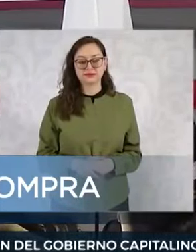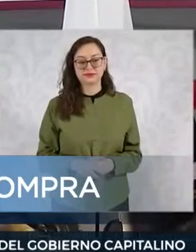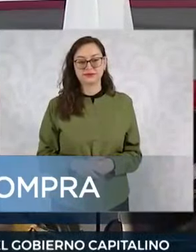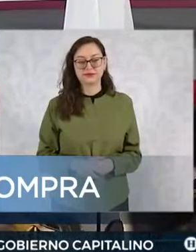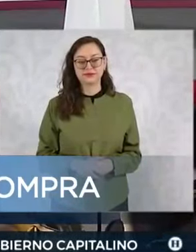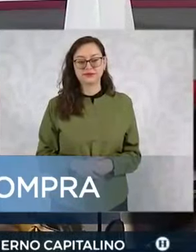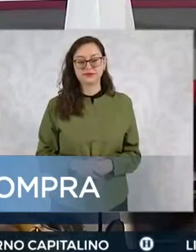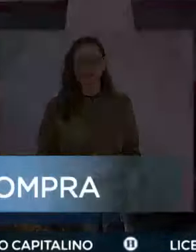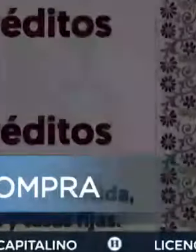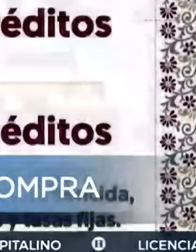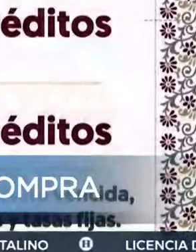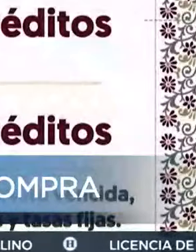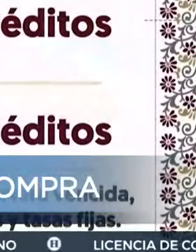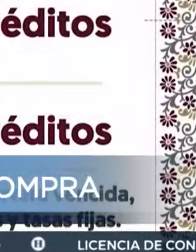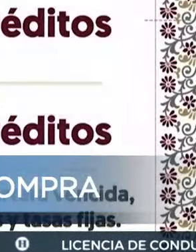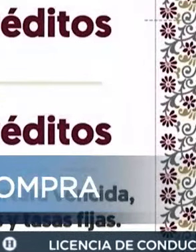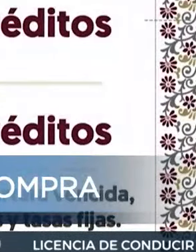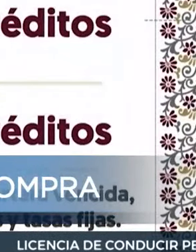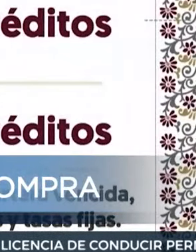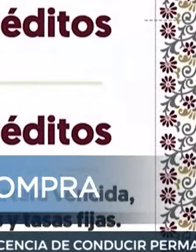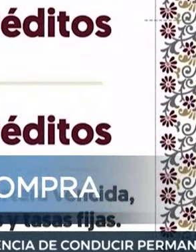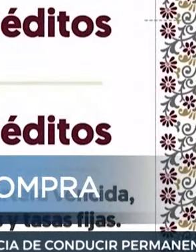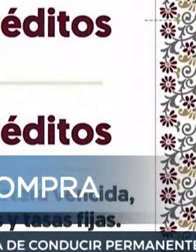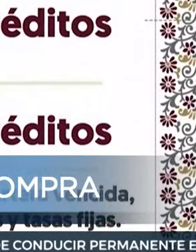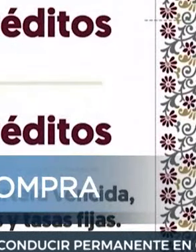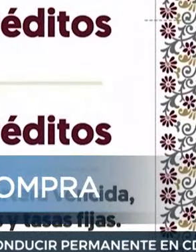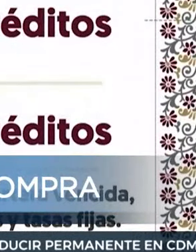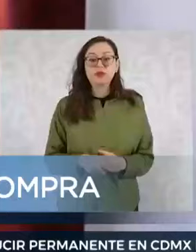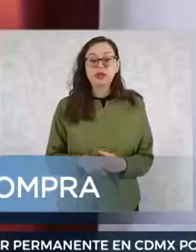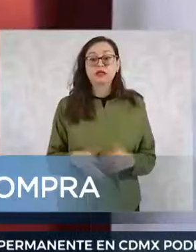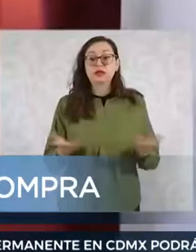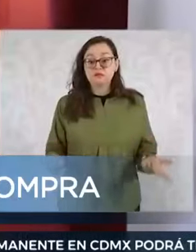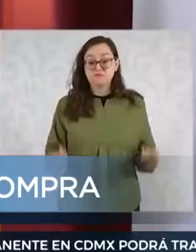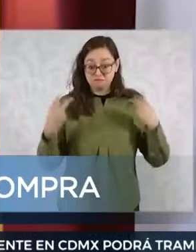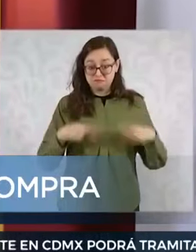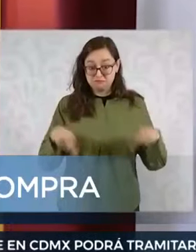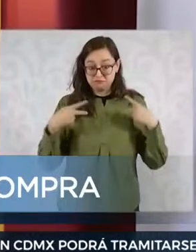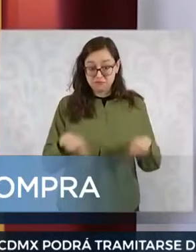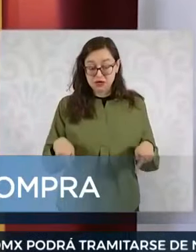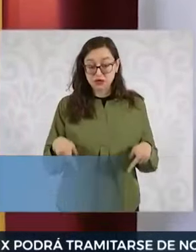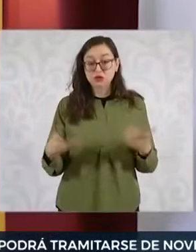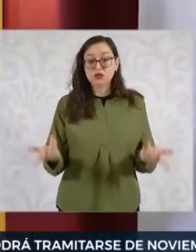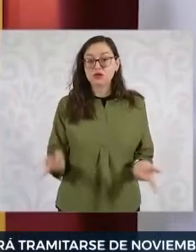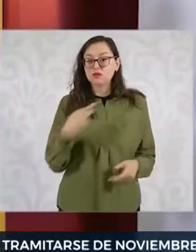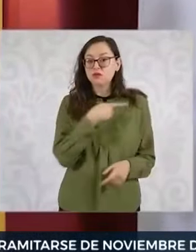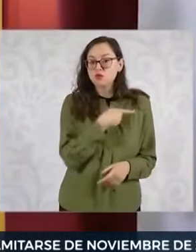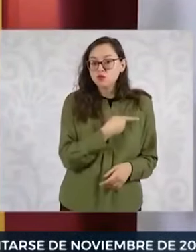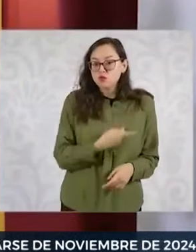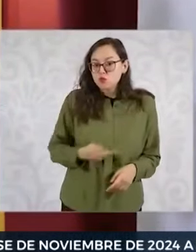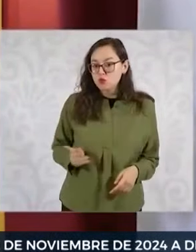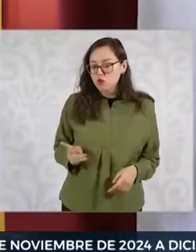le hará a cada aspirante. Las viviendas que ofrecerá el Infonavit ya están construidas, mientras que las de la Conavi están por